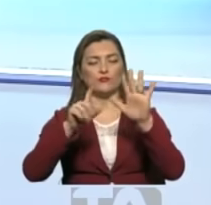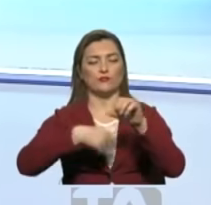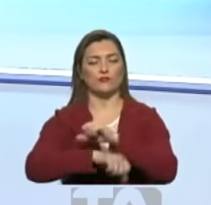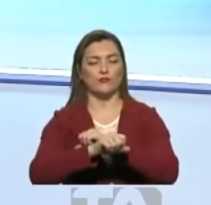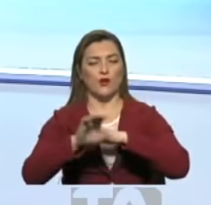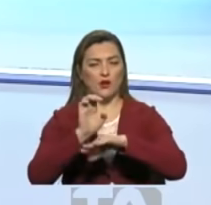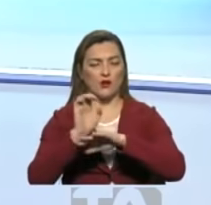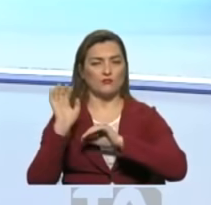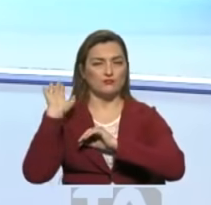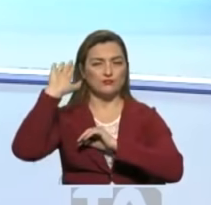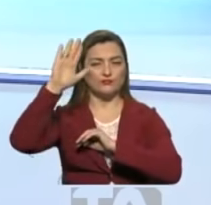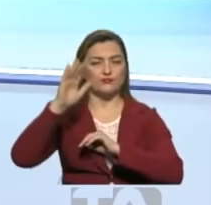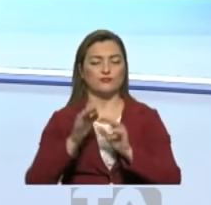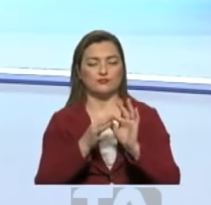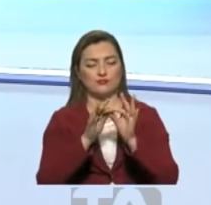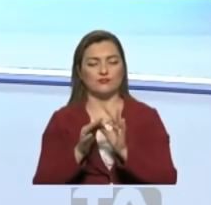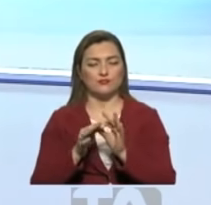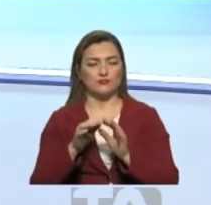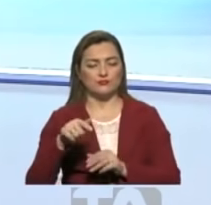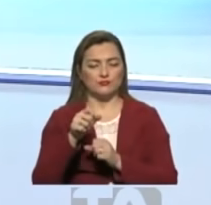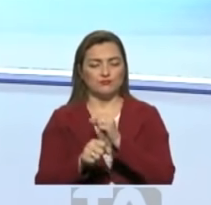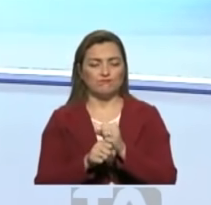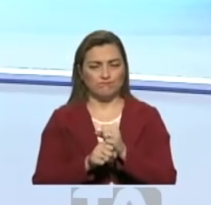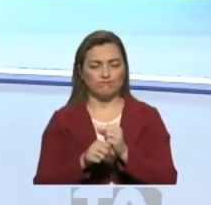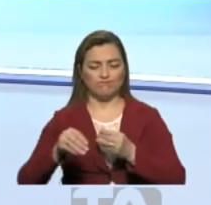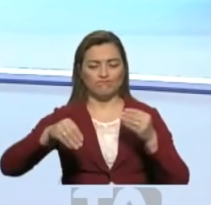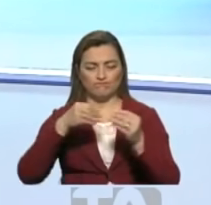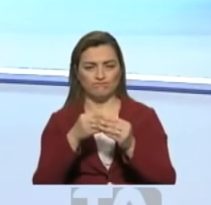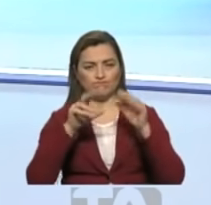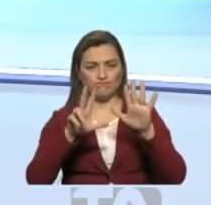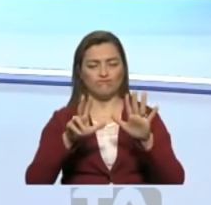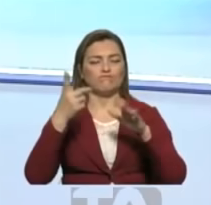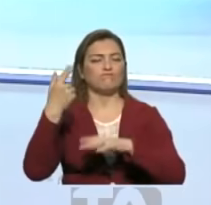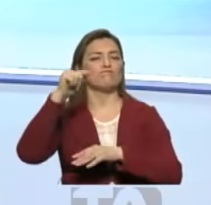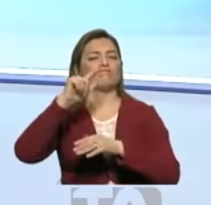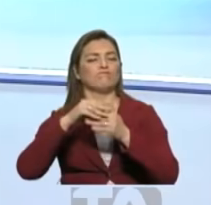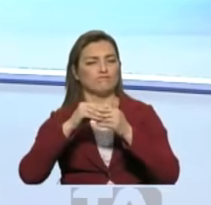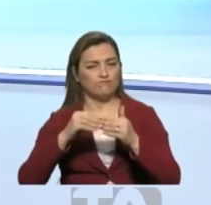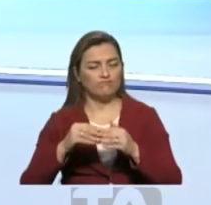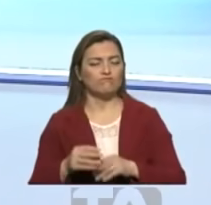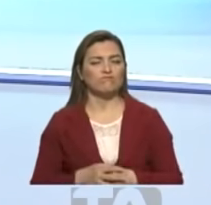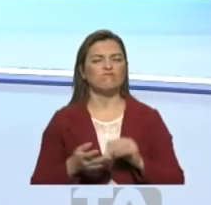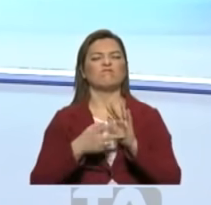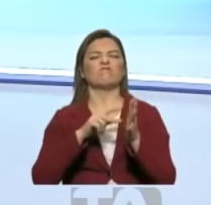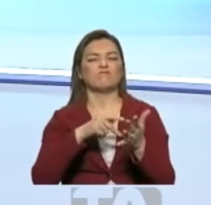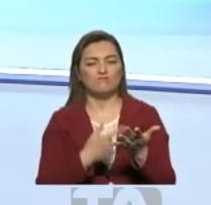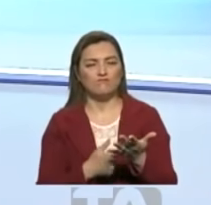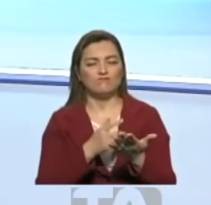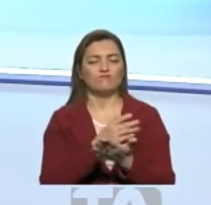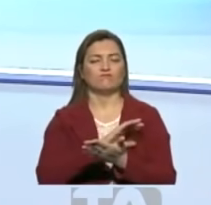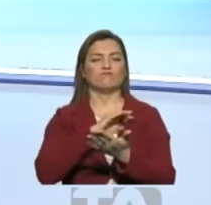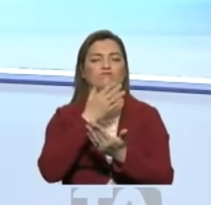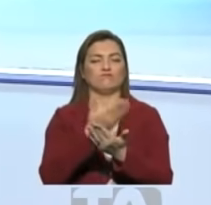de Ecuavolley serán intervenidas este año con una inversión de $8 millones como parte del proyecto Quito a la